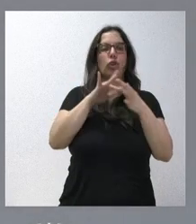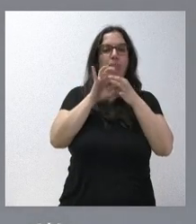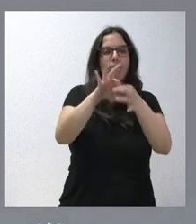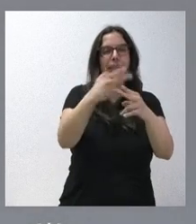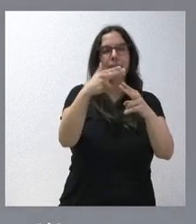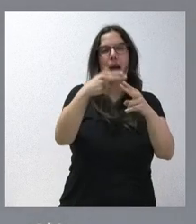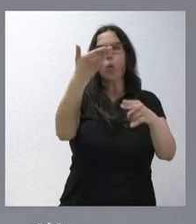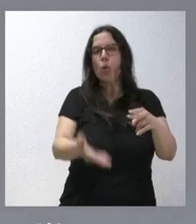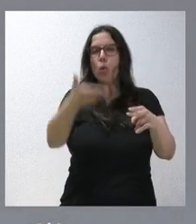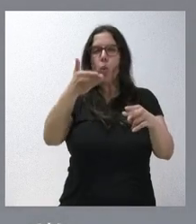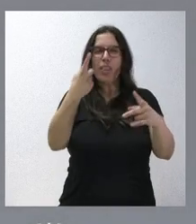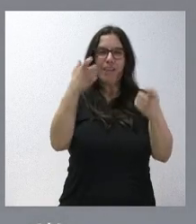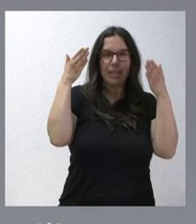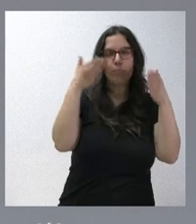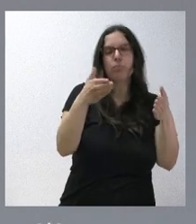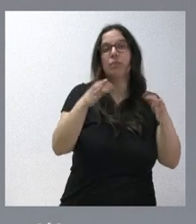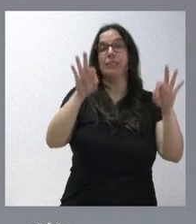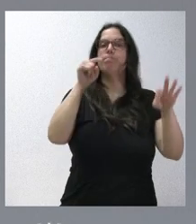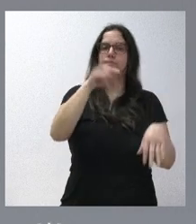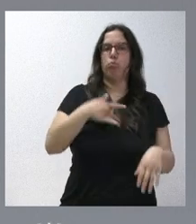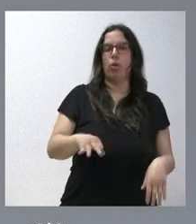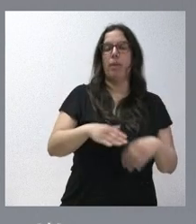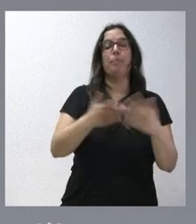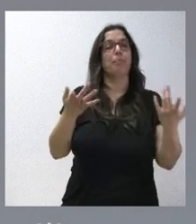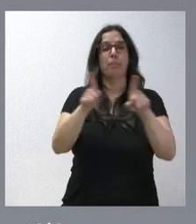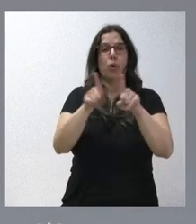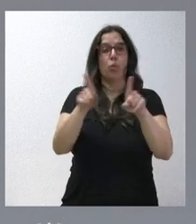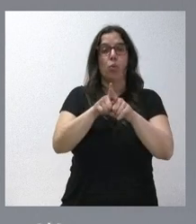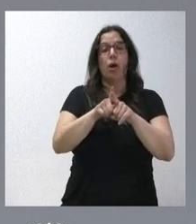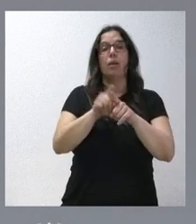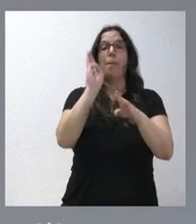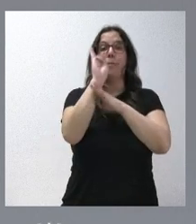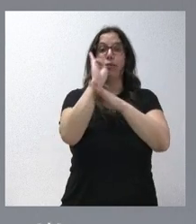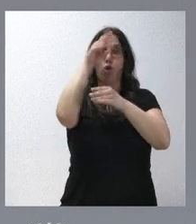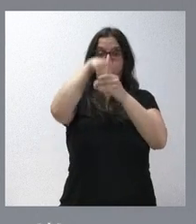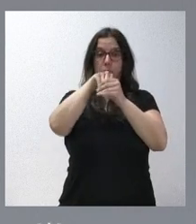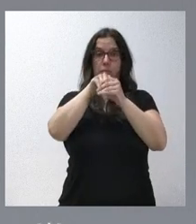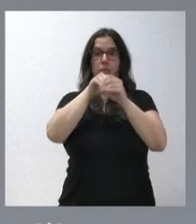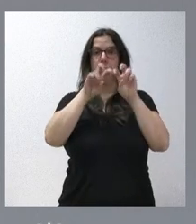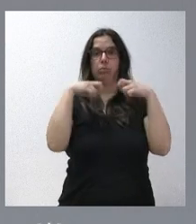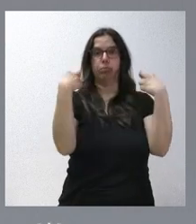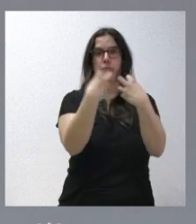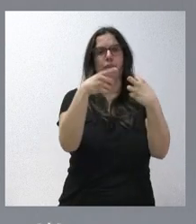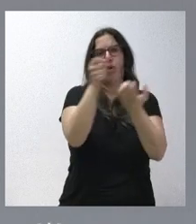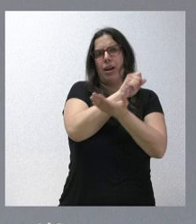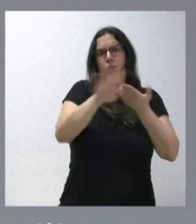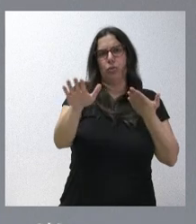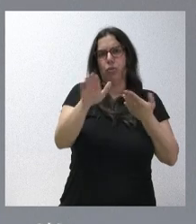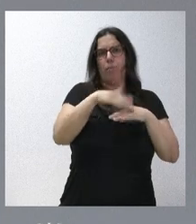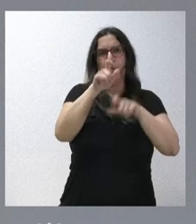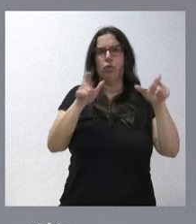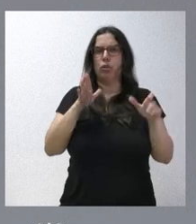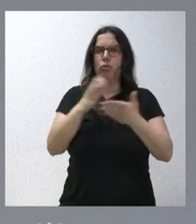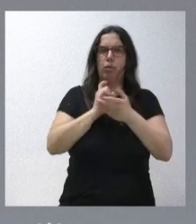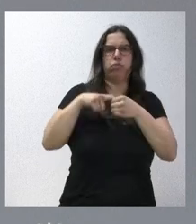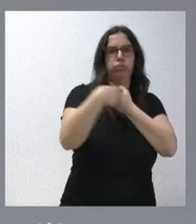importancia lo requiera En todo caso el desempeño del puesto de patrono es gratuito para todos los que lo integran y